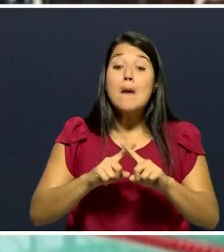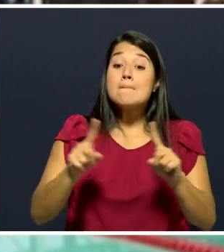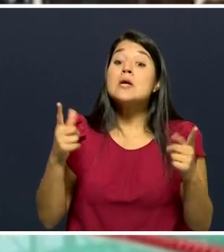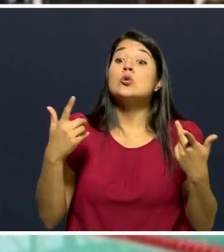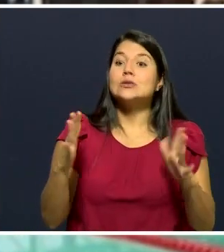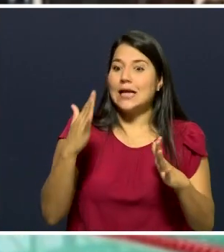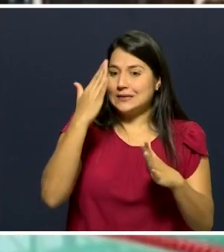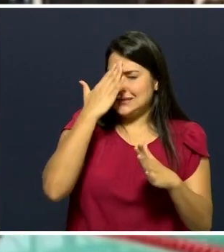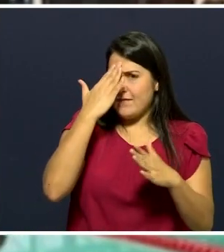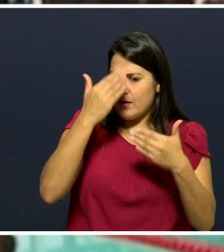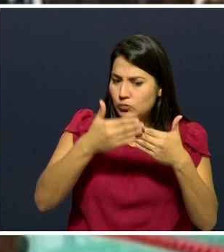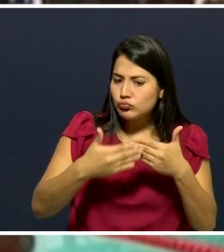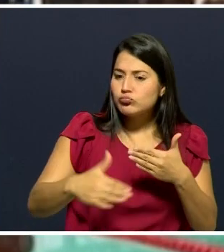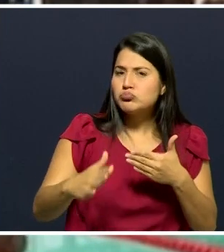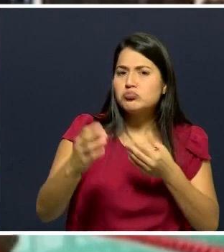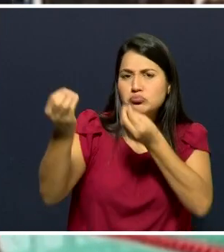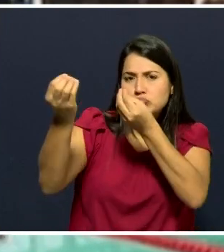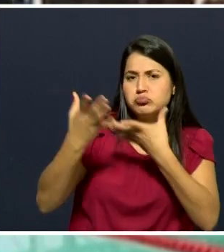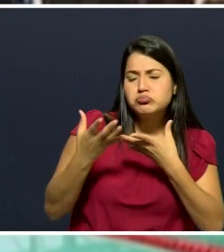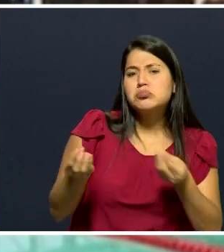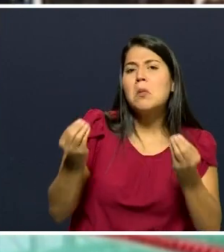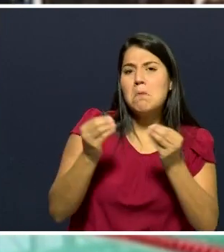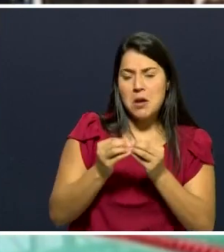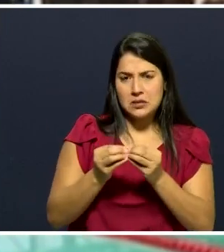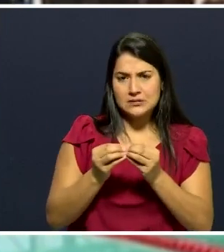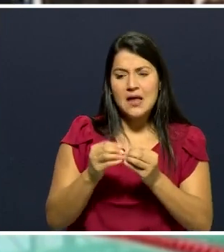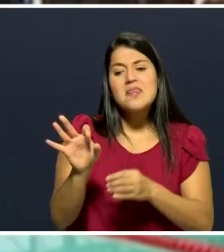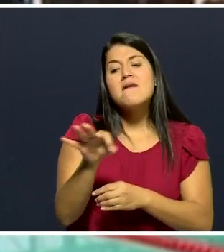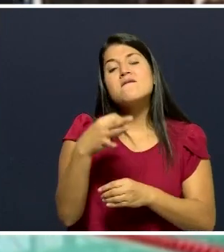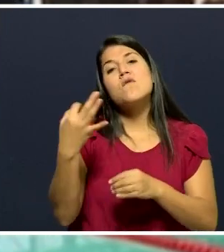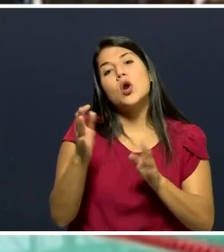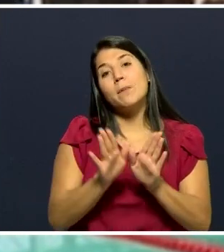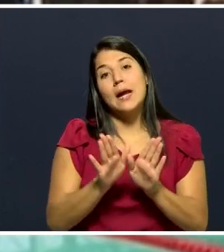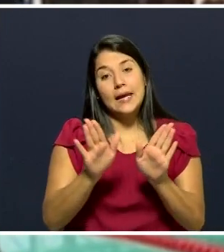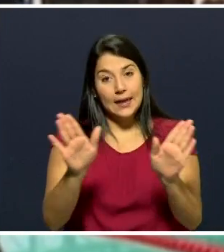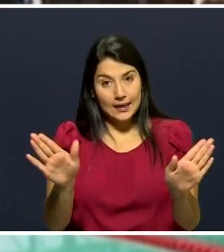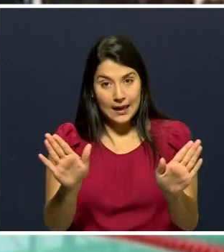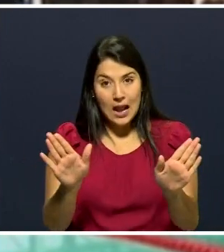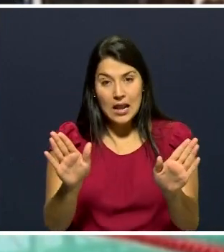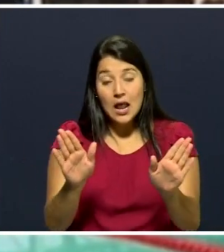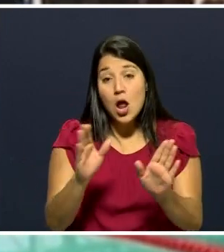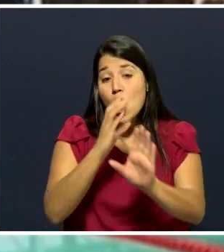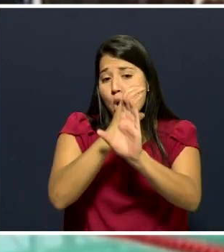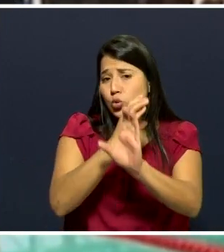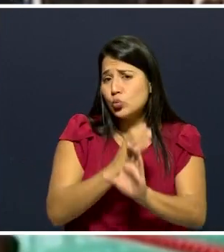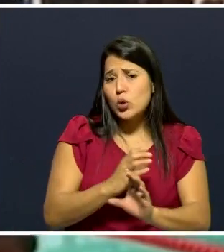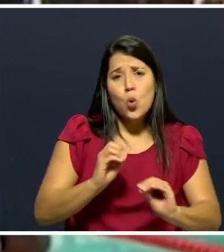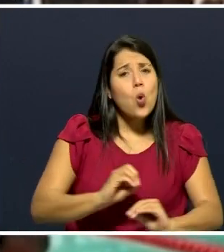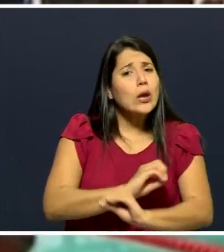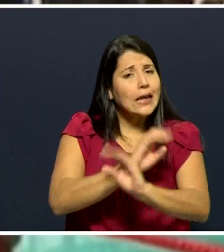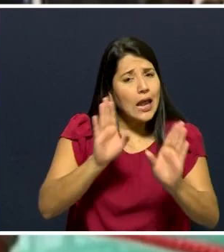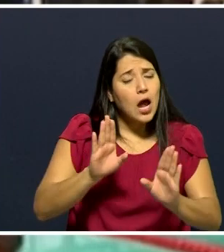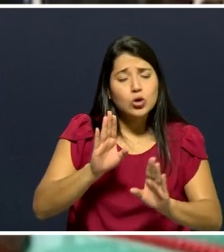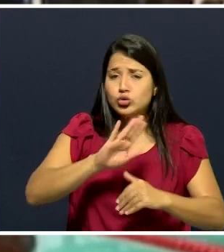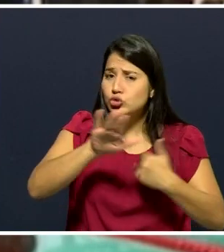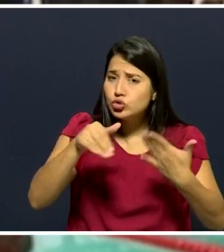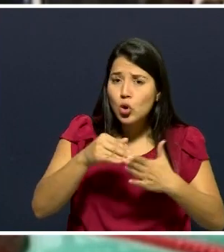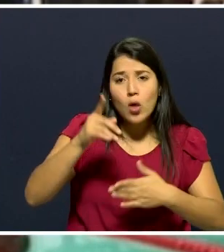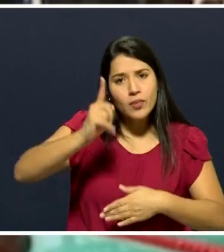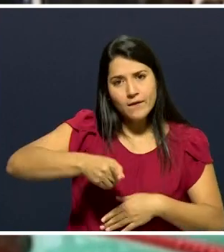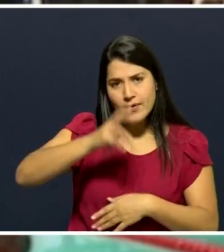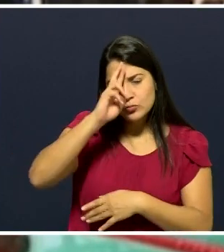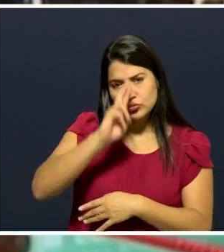días tendremos más información. En términos generales, las medidas son claras y de acatamiento obligatorio. Nosotros